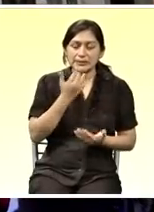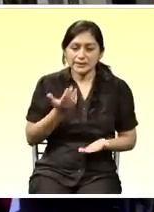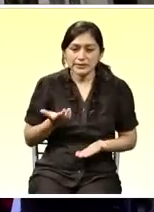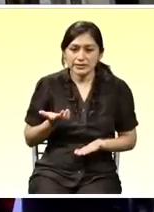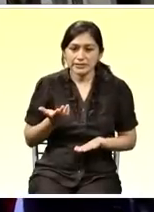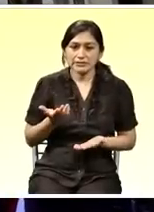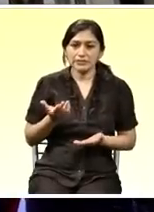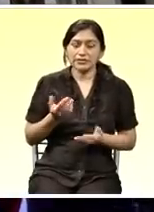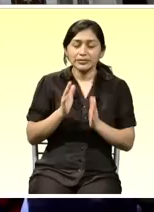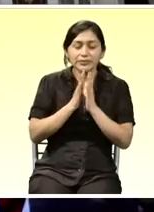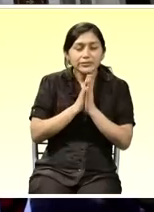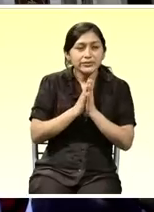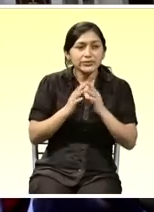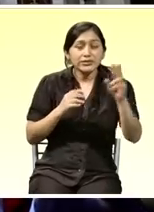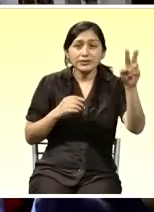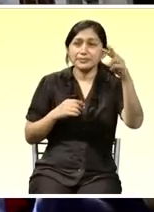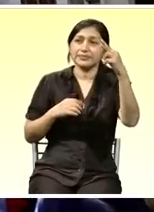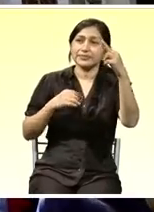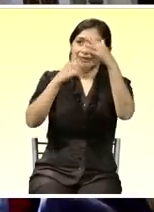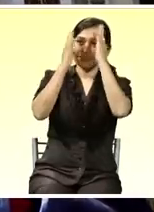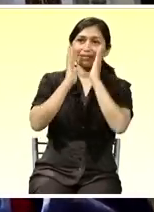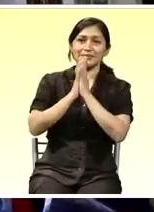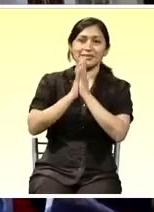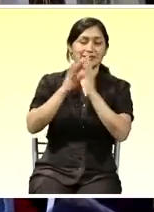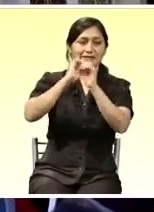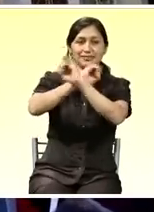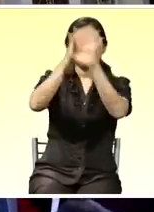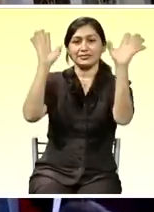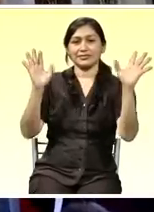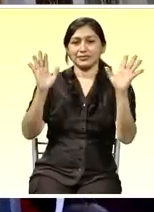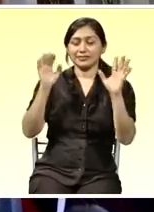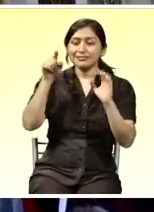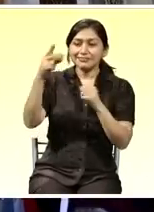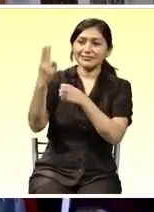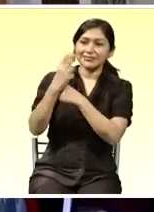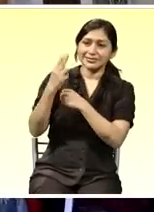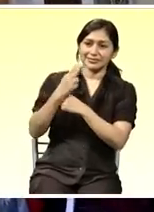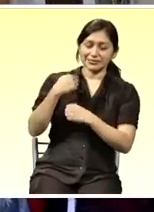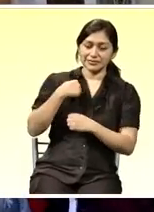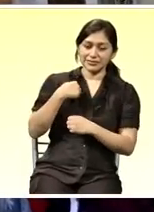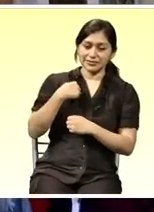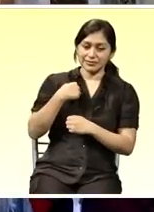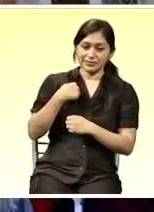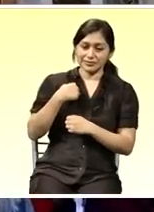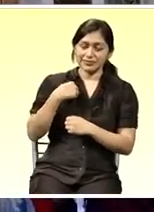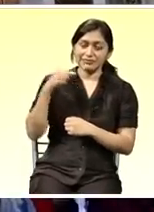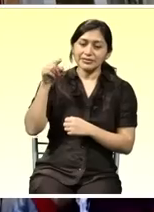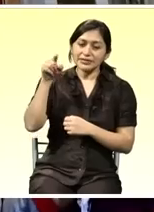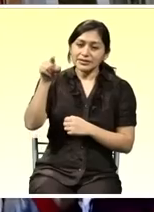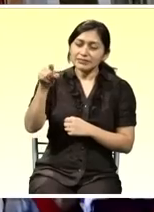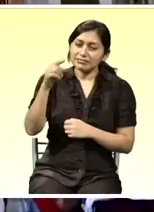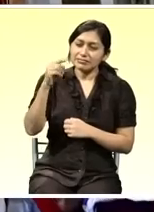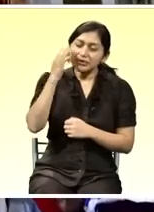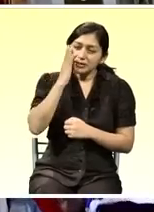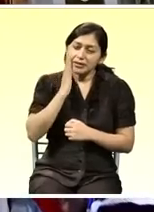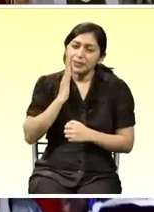mira a tu madre, María Santísima del Milagro. mi protectora, por cuyos méritos y